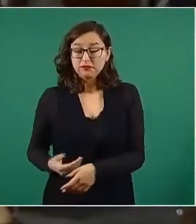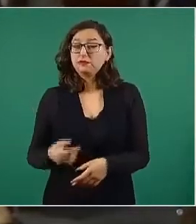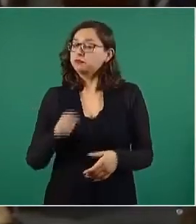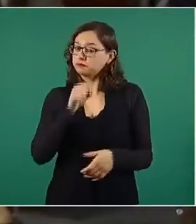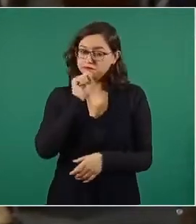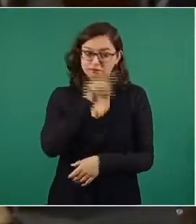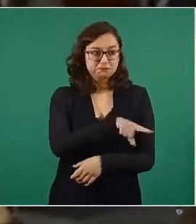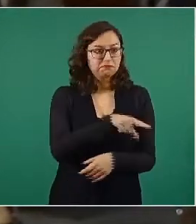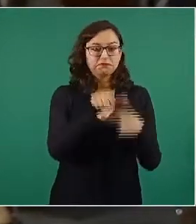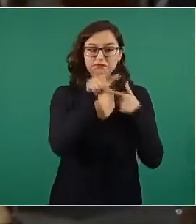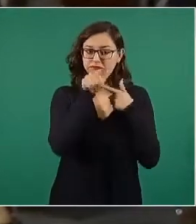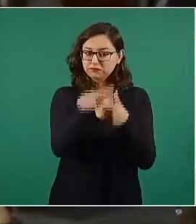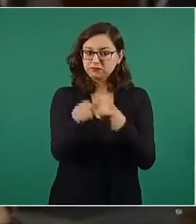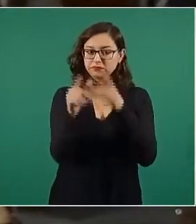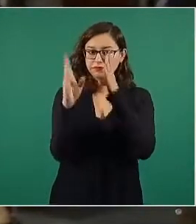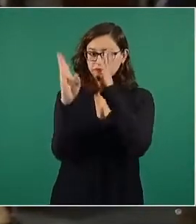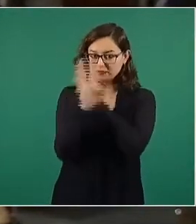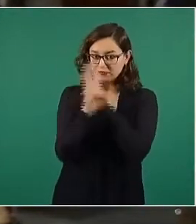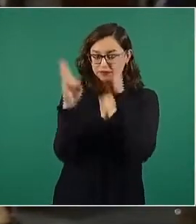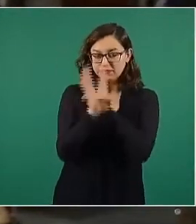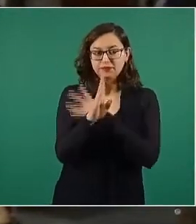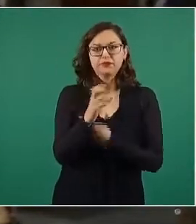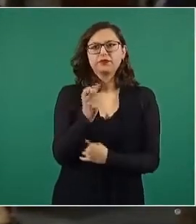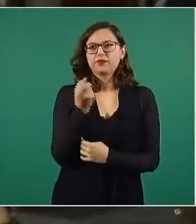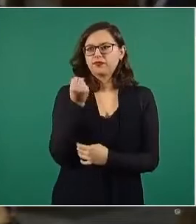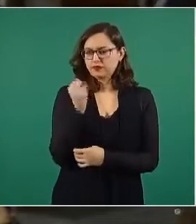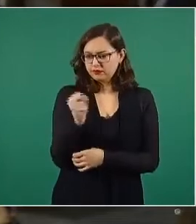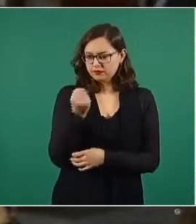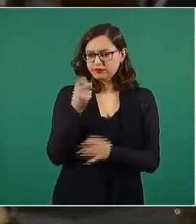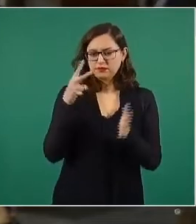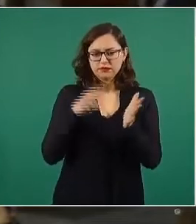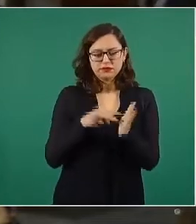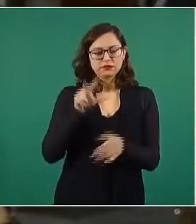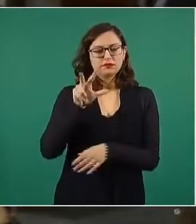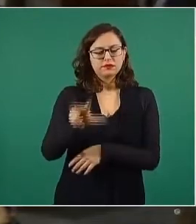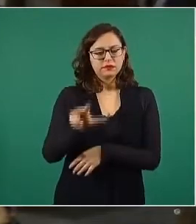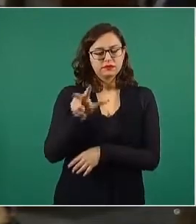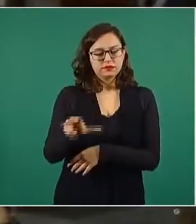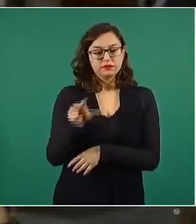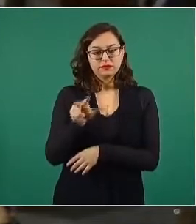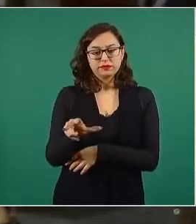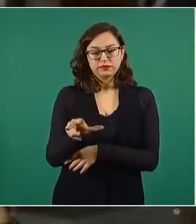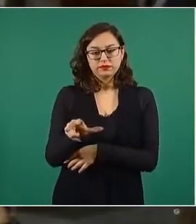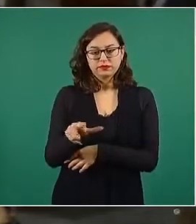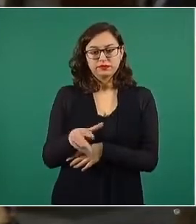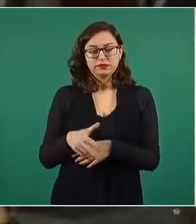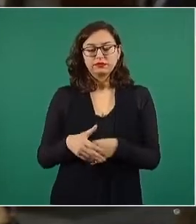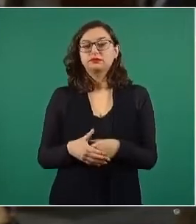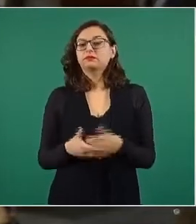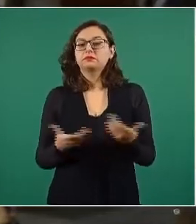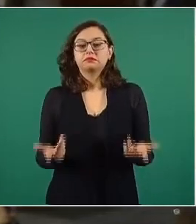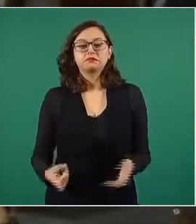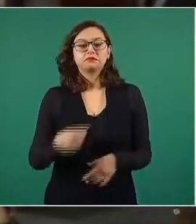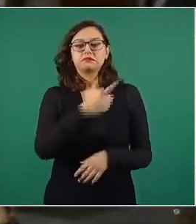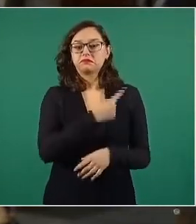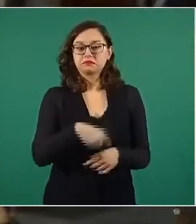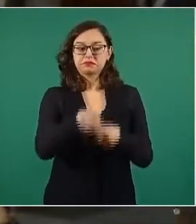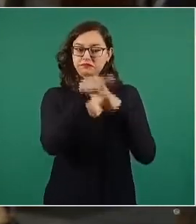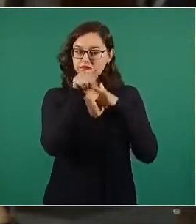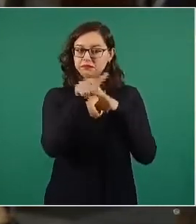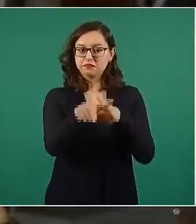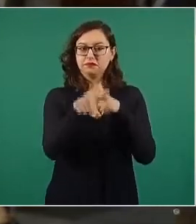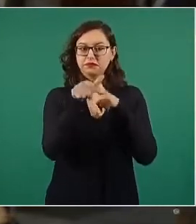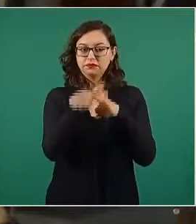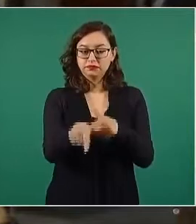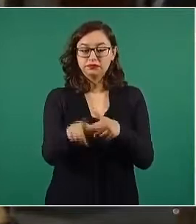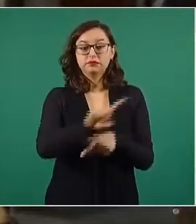presidencial, es decir, tenemos audios de septiembre de 2018. No concluyeron estas labores de espionaje cuando